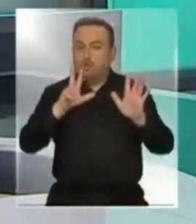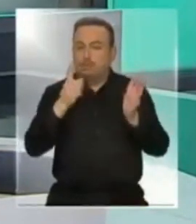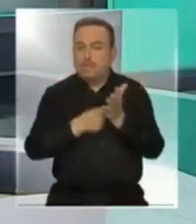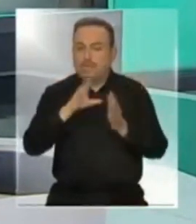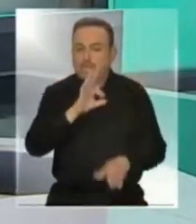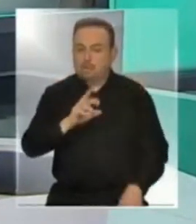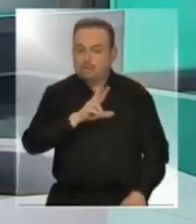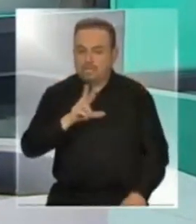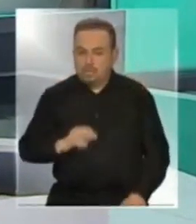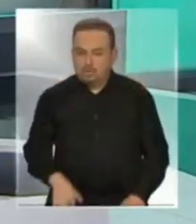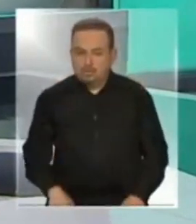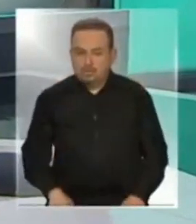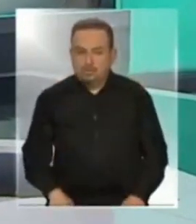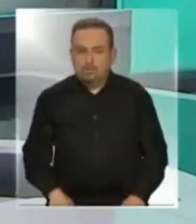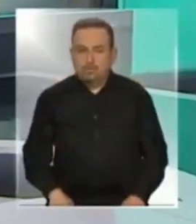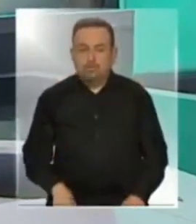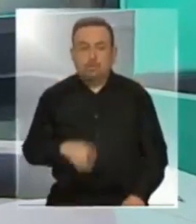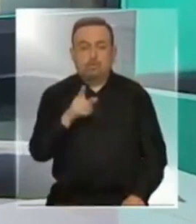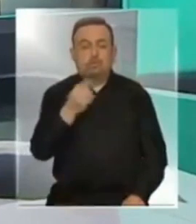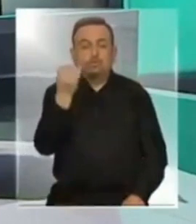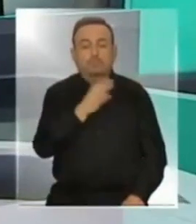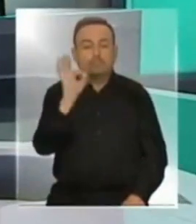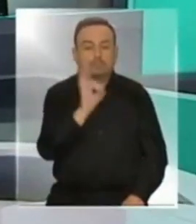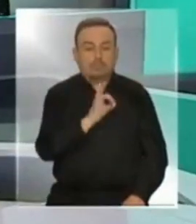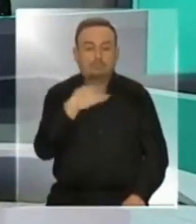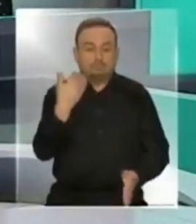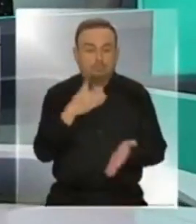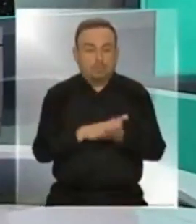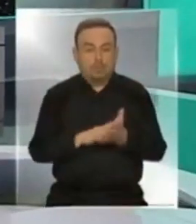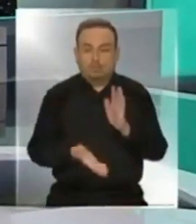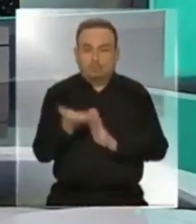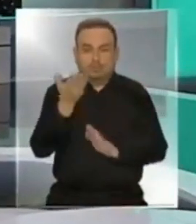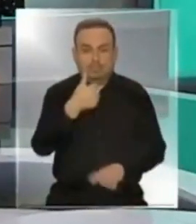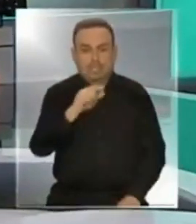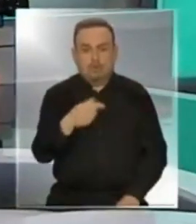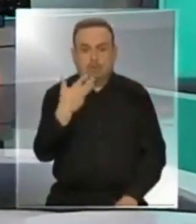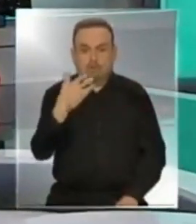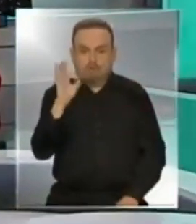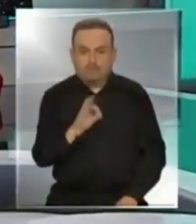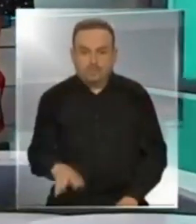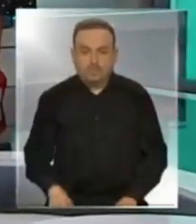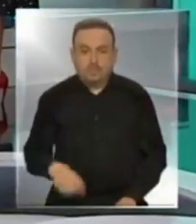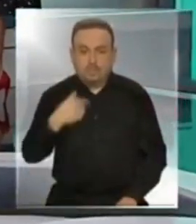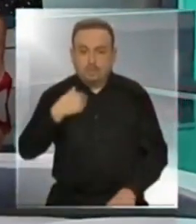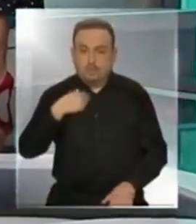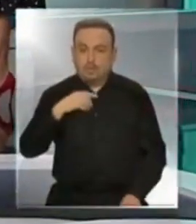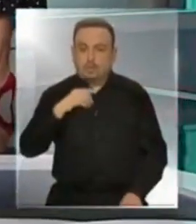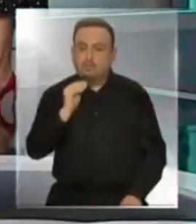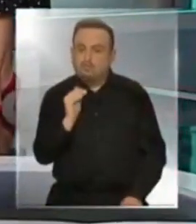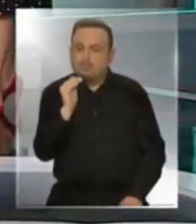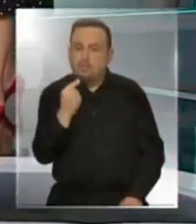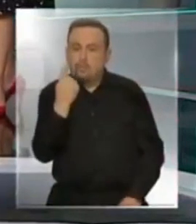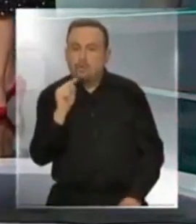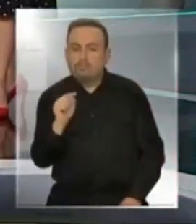o los insumos hospitalarios no llegan, y que también están se encuentran aisladas. La pregunta que